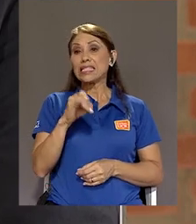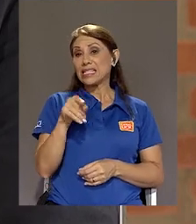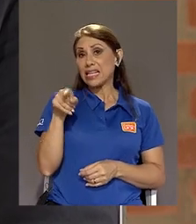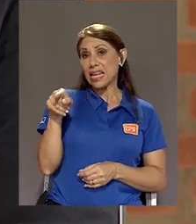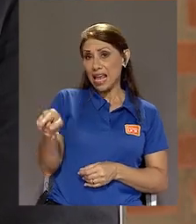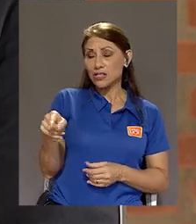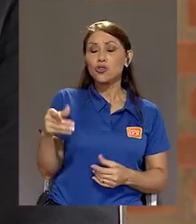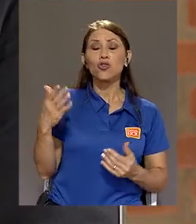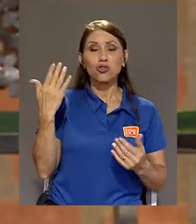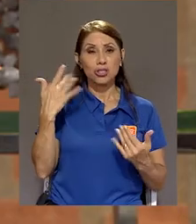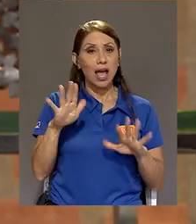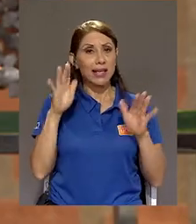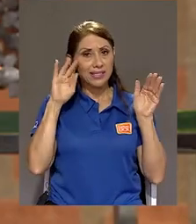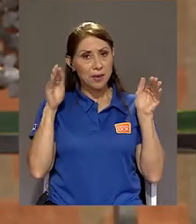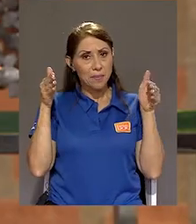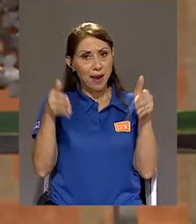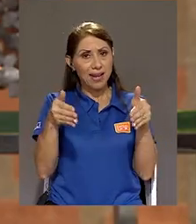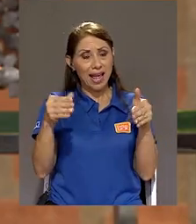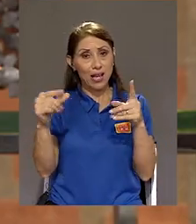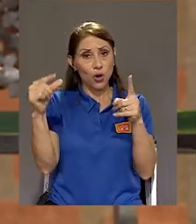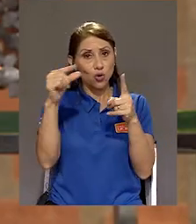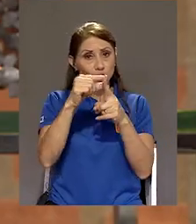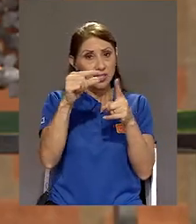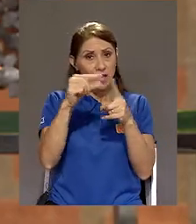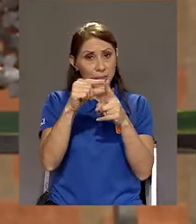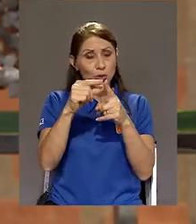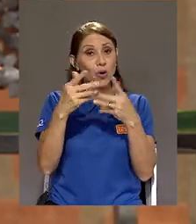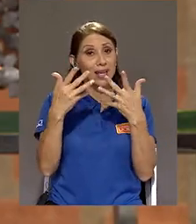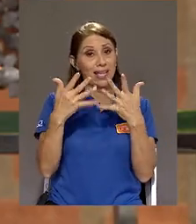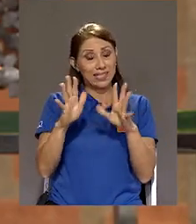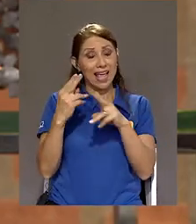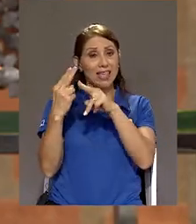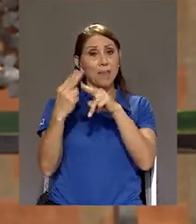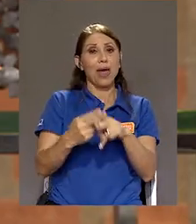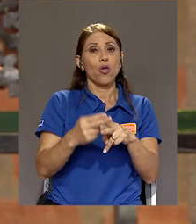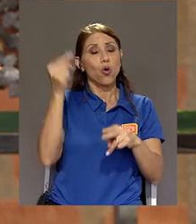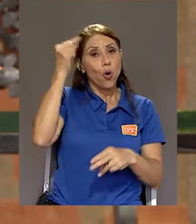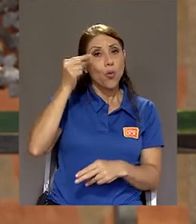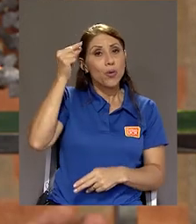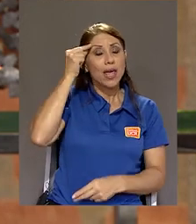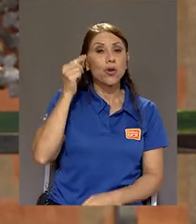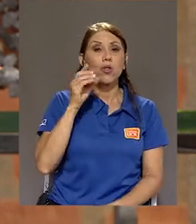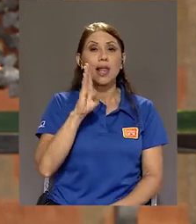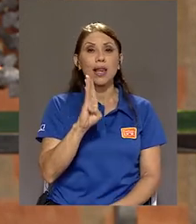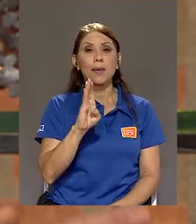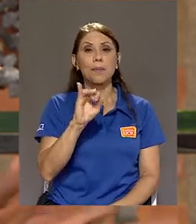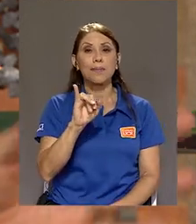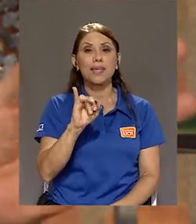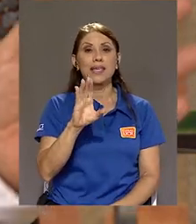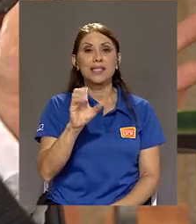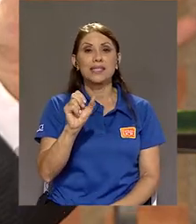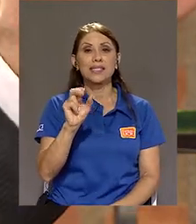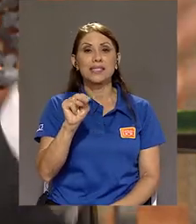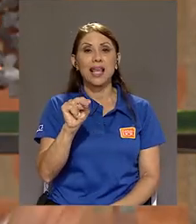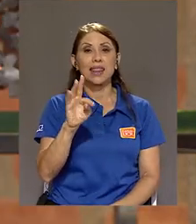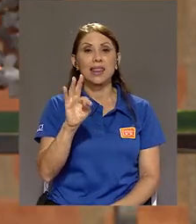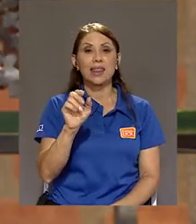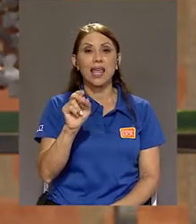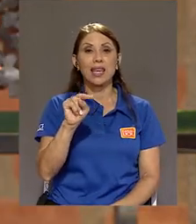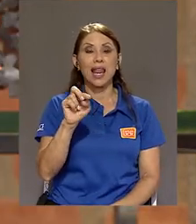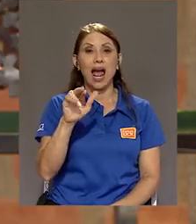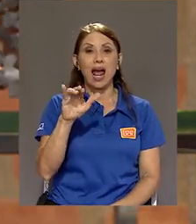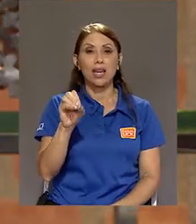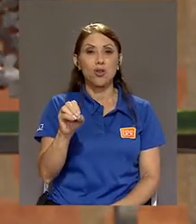ese concepto que el gobierno ha llamado gobierno del Bicentenario, que además este o cualquier gobierno hubiera sido el del Bicentenario porque son los 200